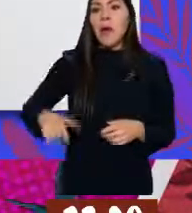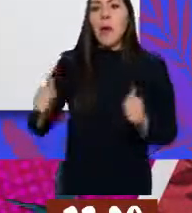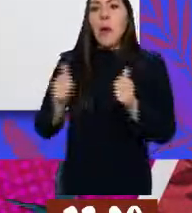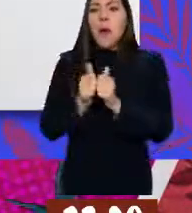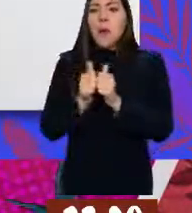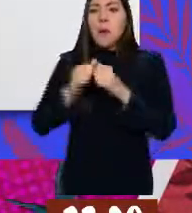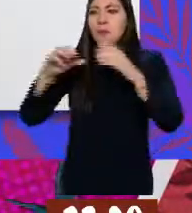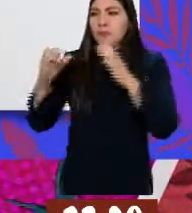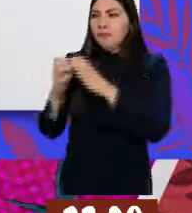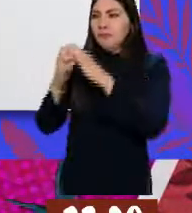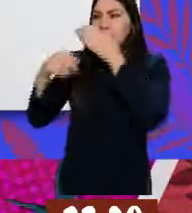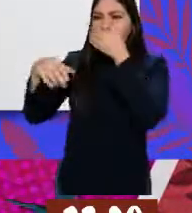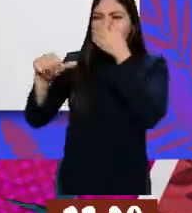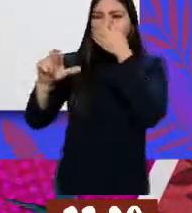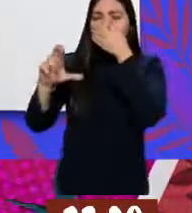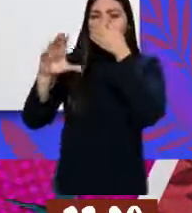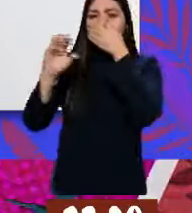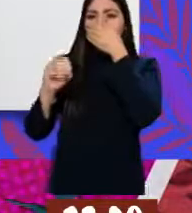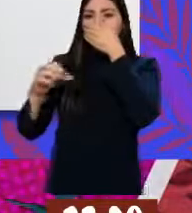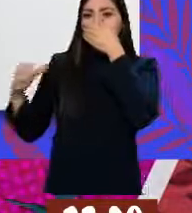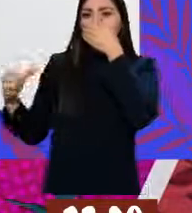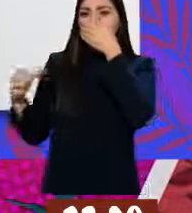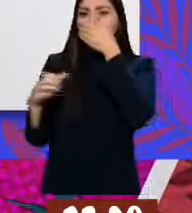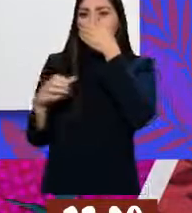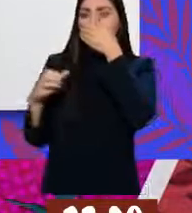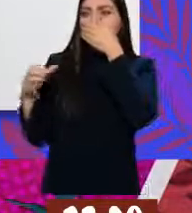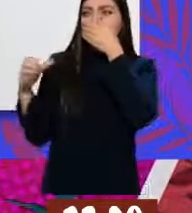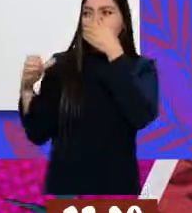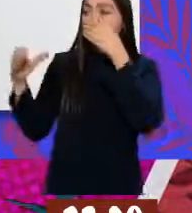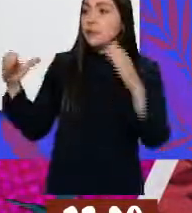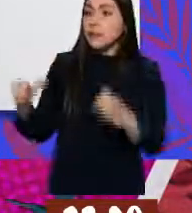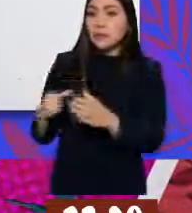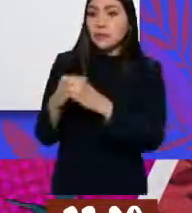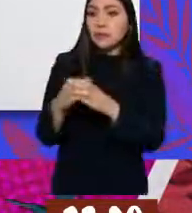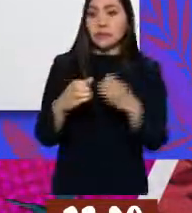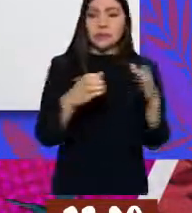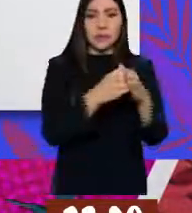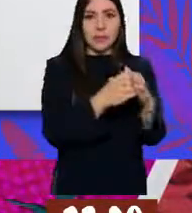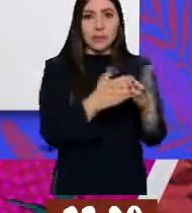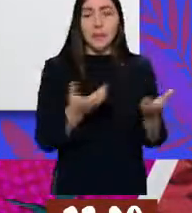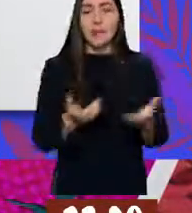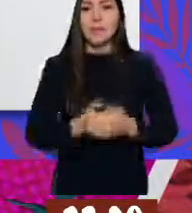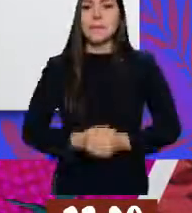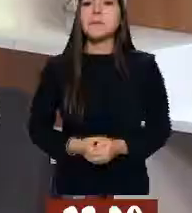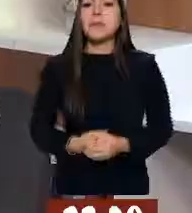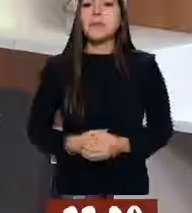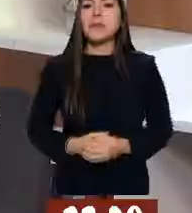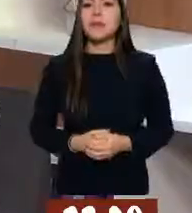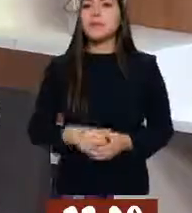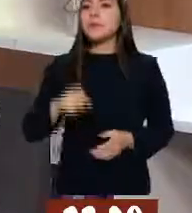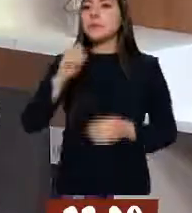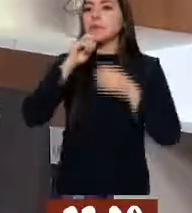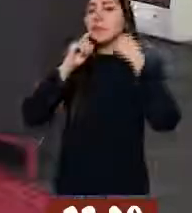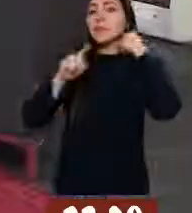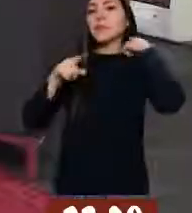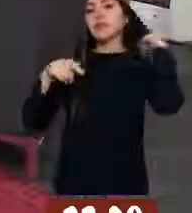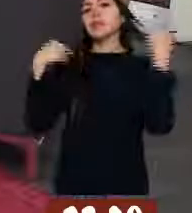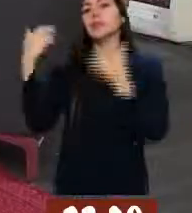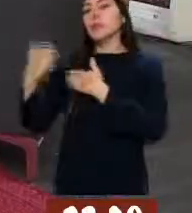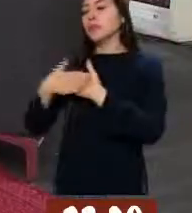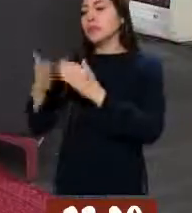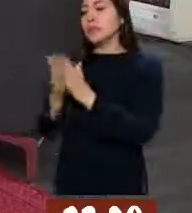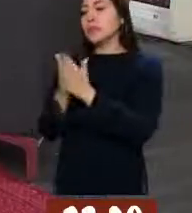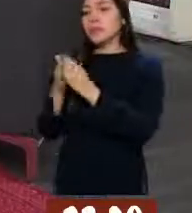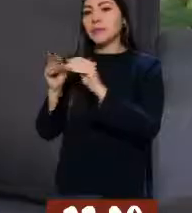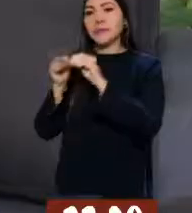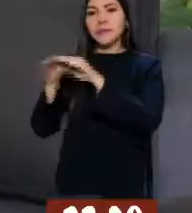grupos del narcotráfico, ¿no? O sea, No hayan forma por dónde. parte de lo mismo. Oye, ¿y qué tal el libro nada más que van a déjame- sacar? Esto es muy importante, Fer.